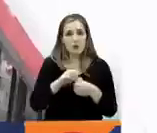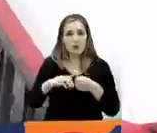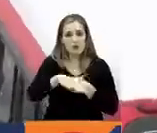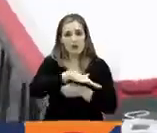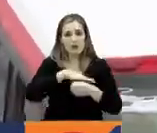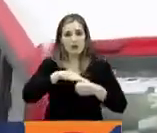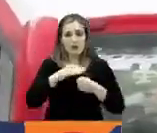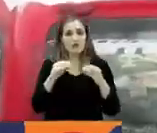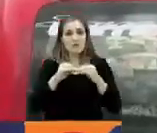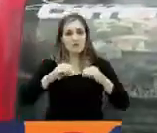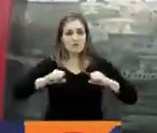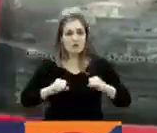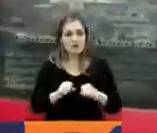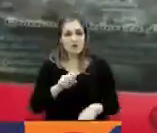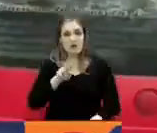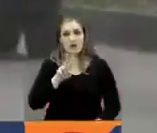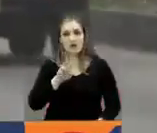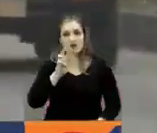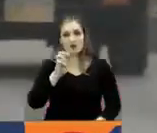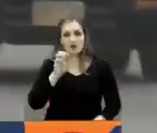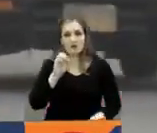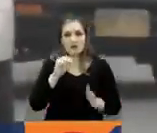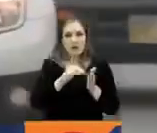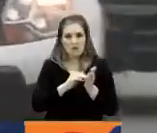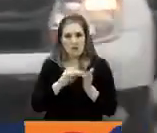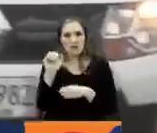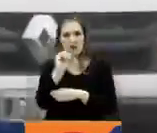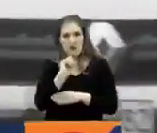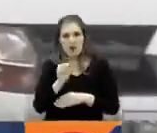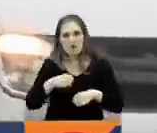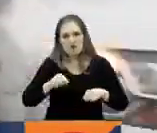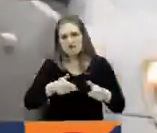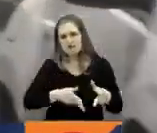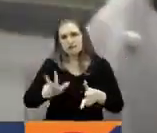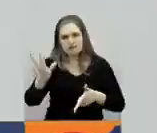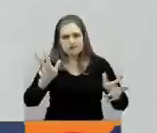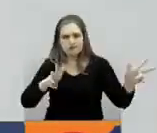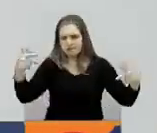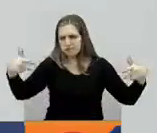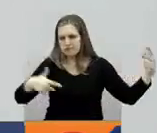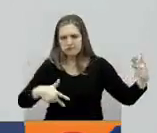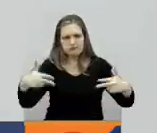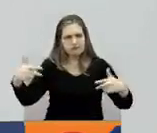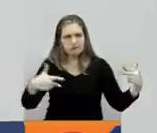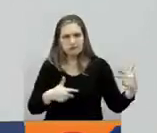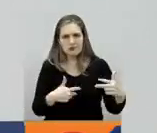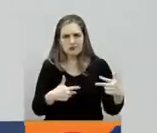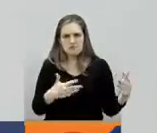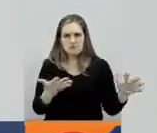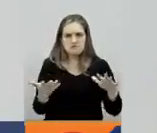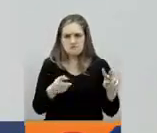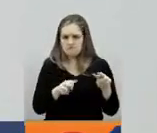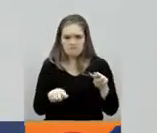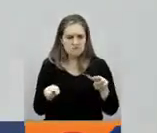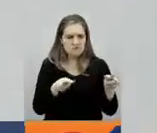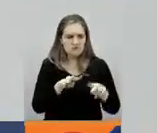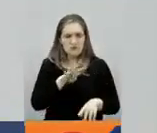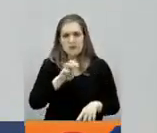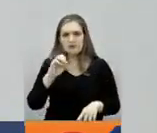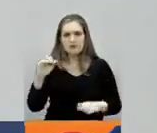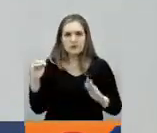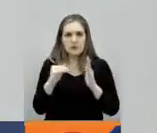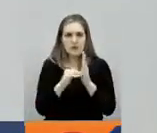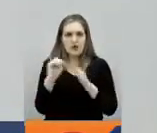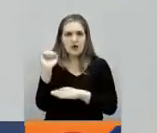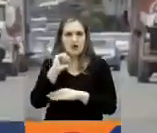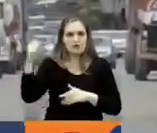Bogotá, 680.000 vehículos han transitado por los principales corredores viales. Calculamos en cerca de 400.000 vehículos el